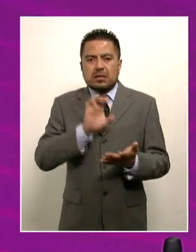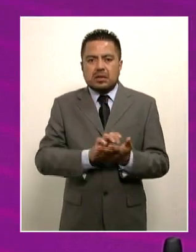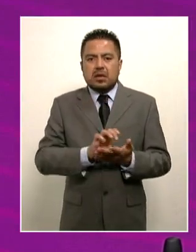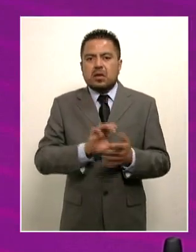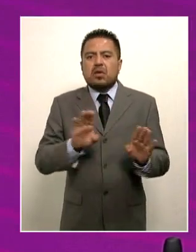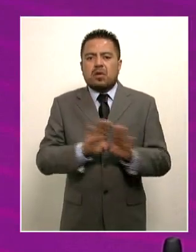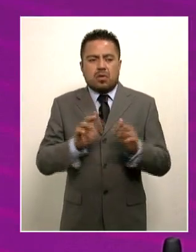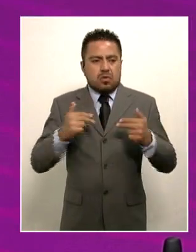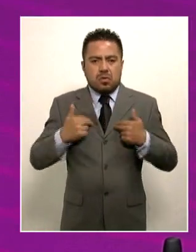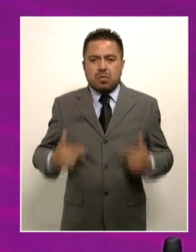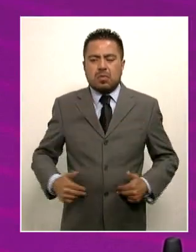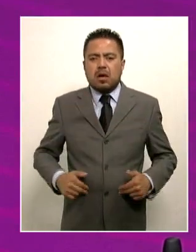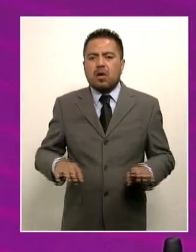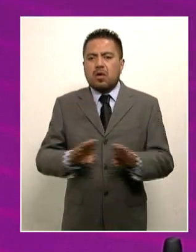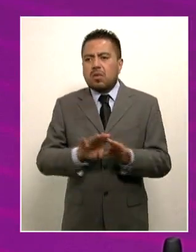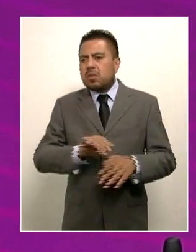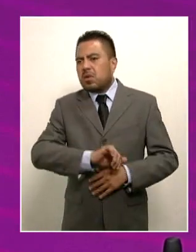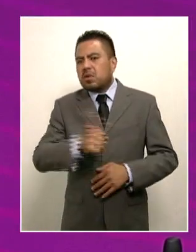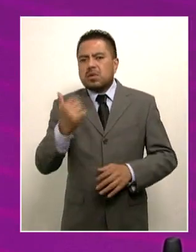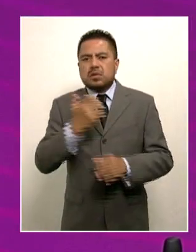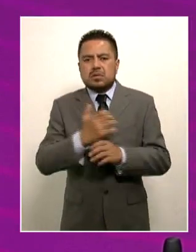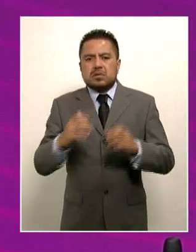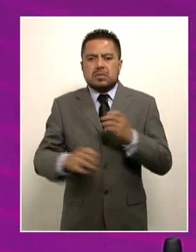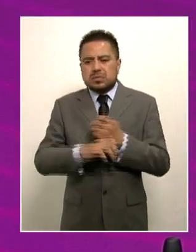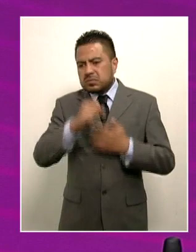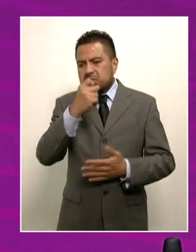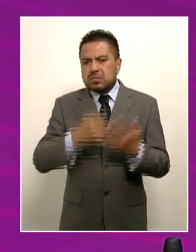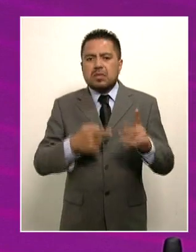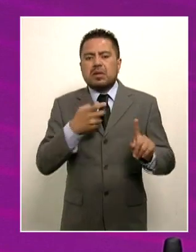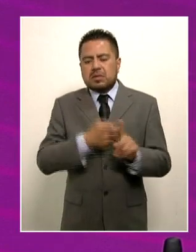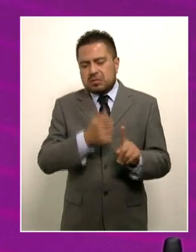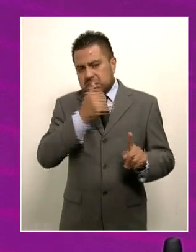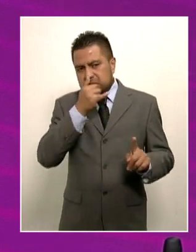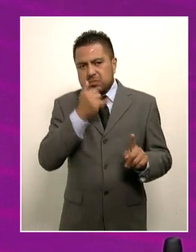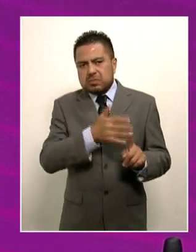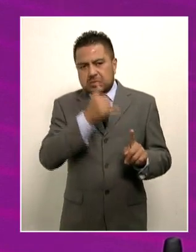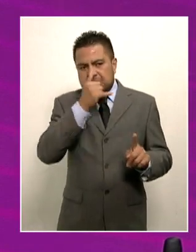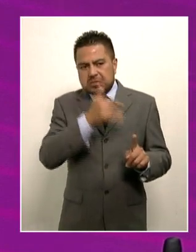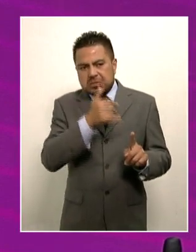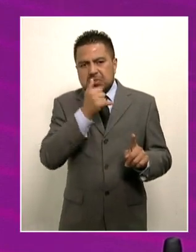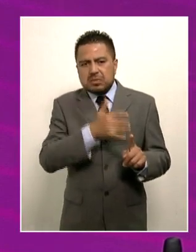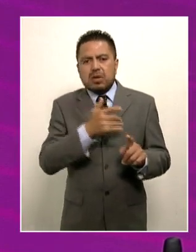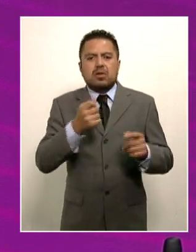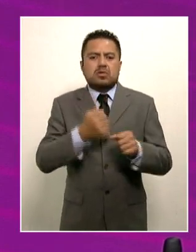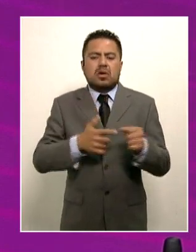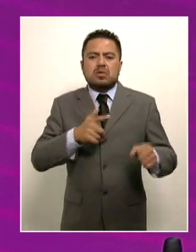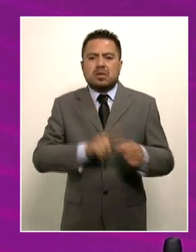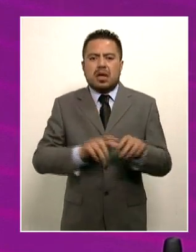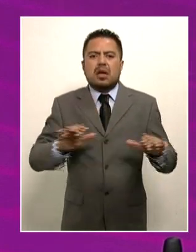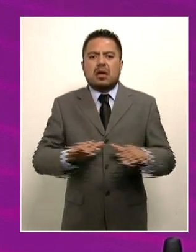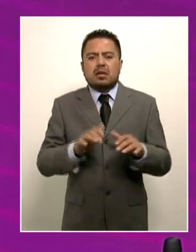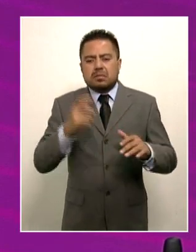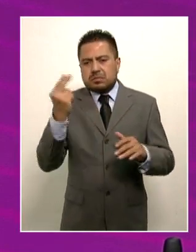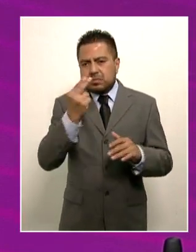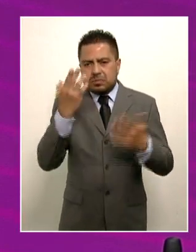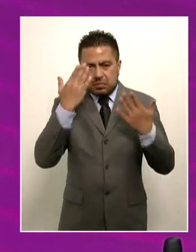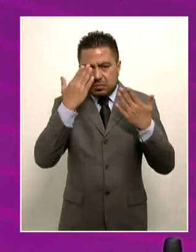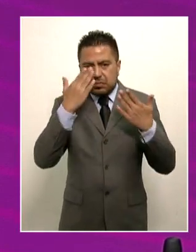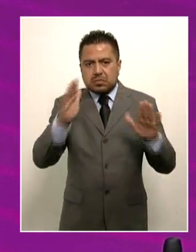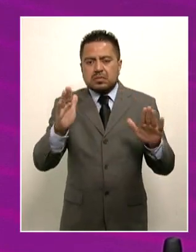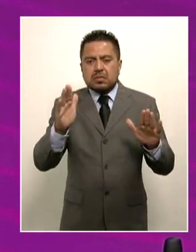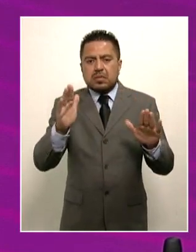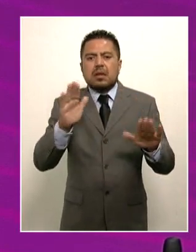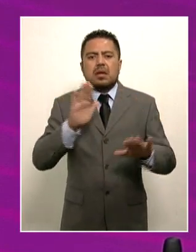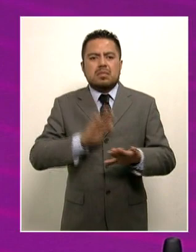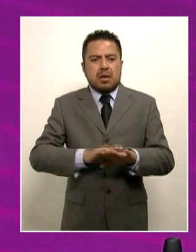una condición humana como otras condiciones, y bueno, eso reclama que o exige que pues las sociedades sean abiertas, sean